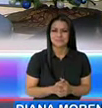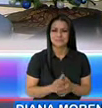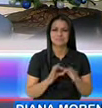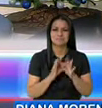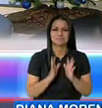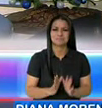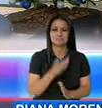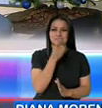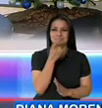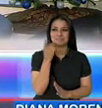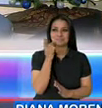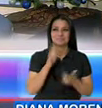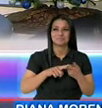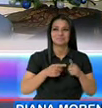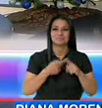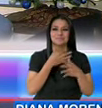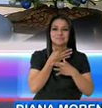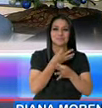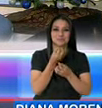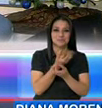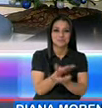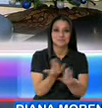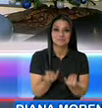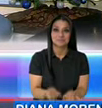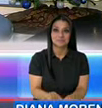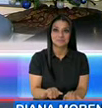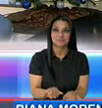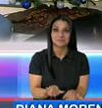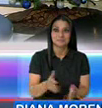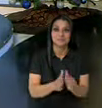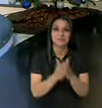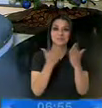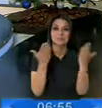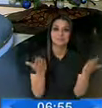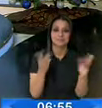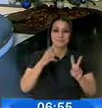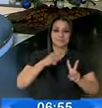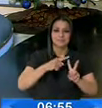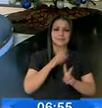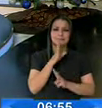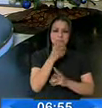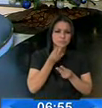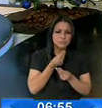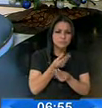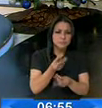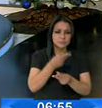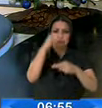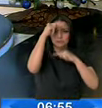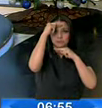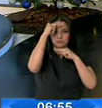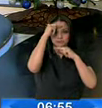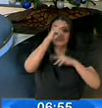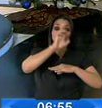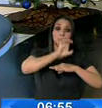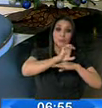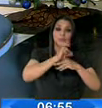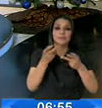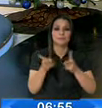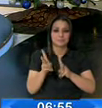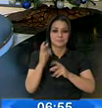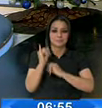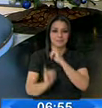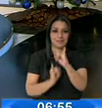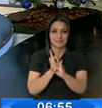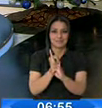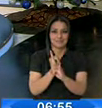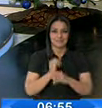amigos televidentes, qué gusto poderlos acompañar en esta, la primera emisión del Comercio TV, siempre dispuestos a llevarle todas las noticias del ámbito nacional y también internacional hasta